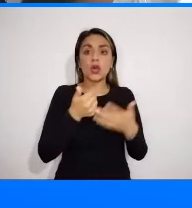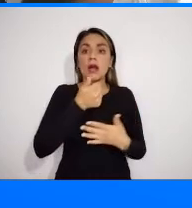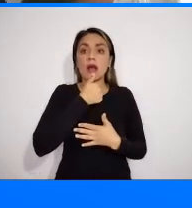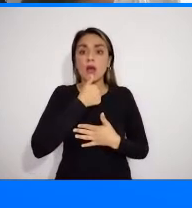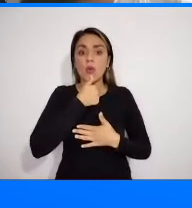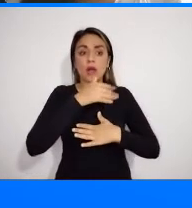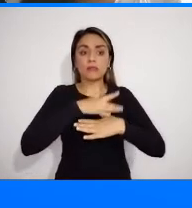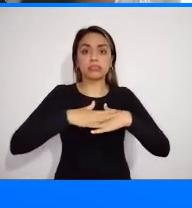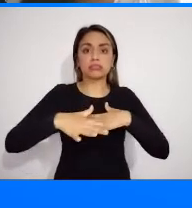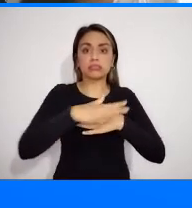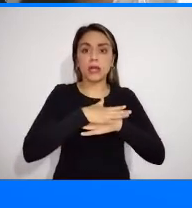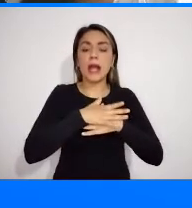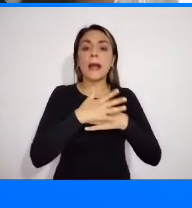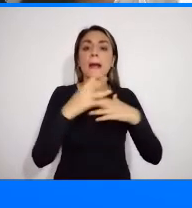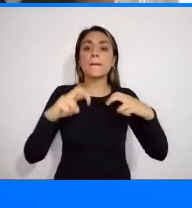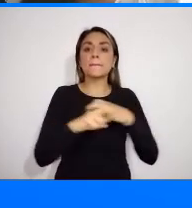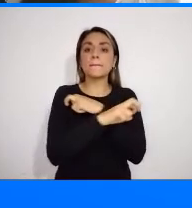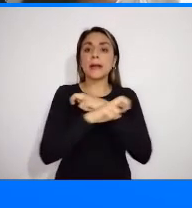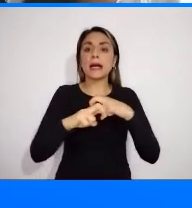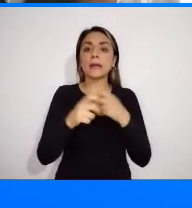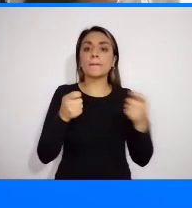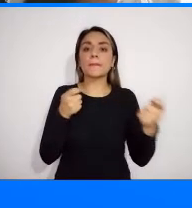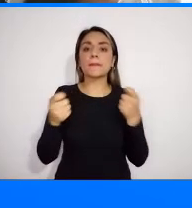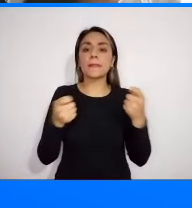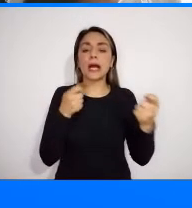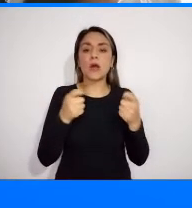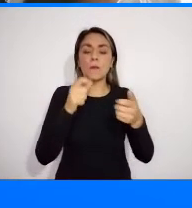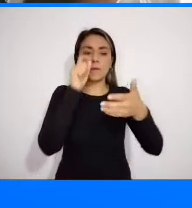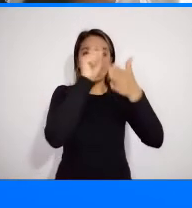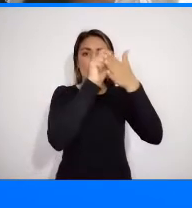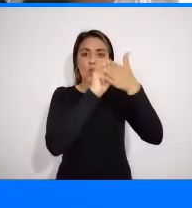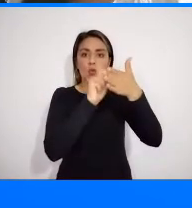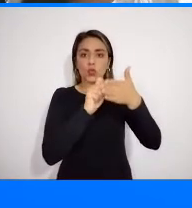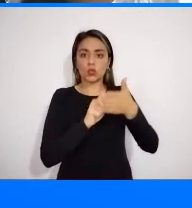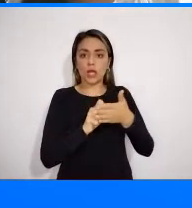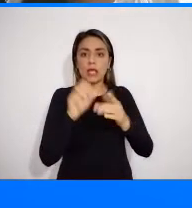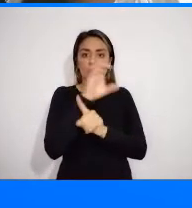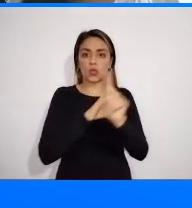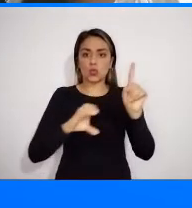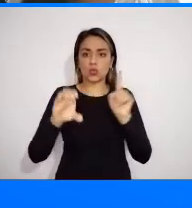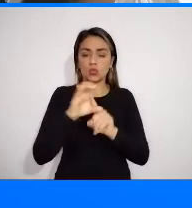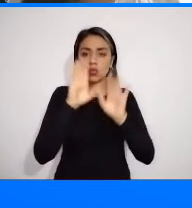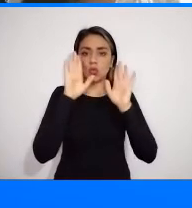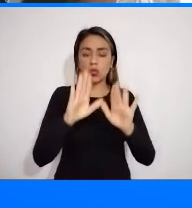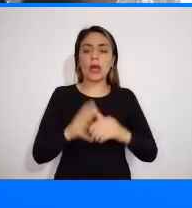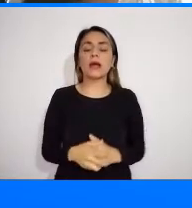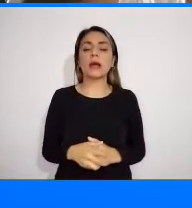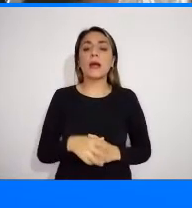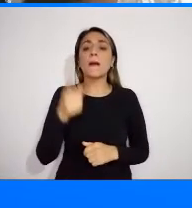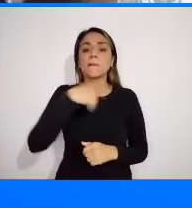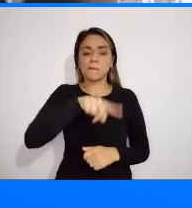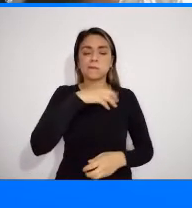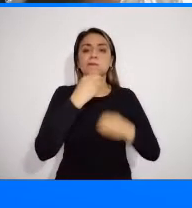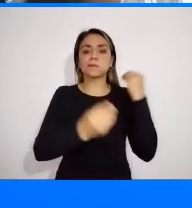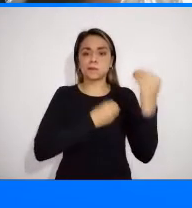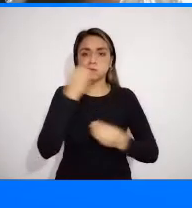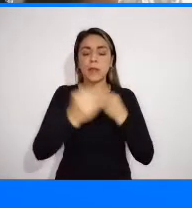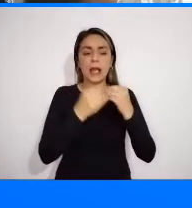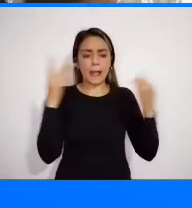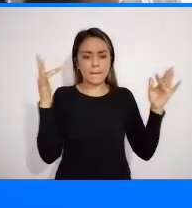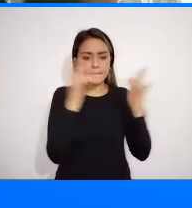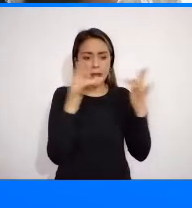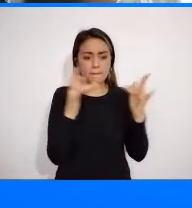los parques se maneja compostaje, se maneja lombricultura. se hace la